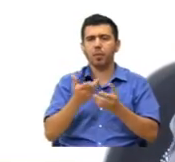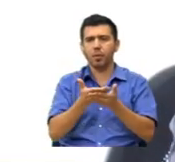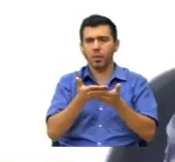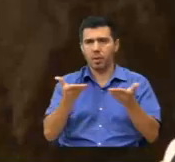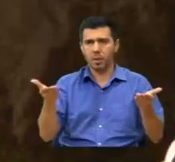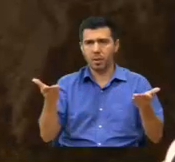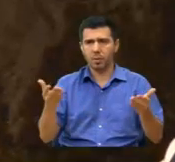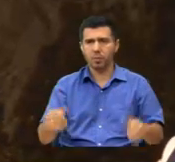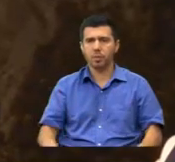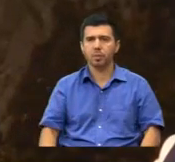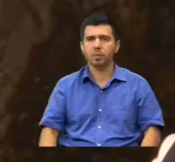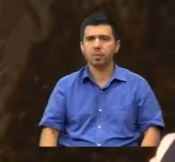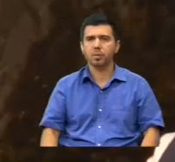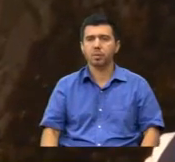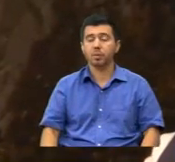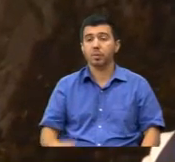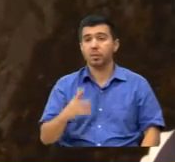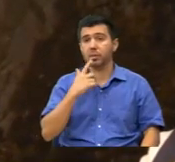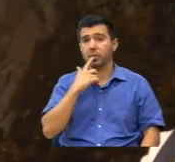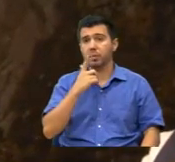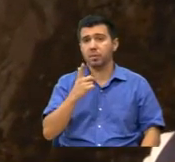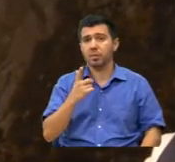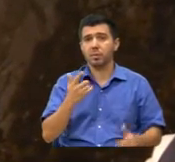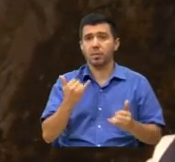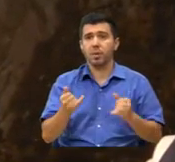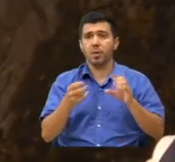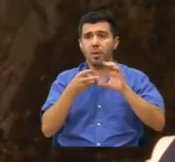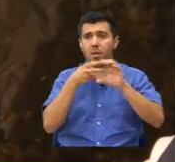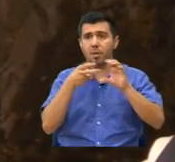entidades. En esta mesa de trabajo lo más importante es